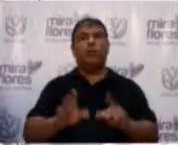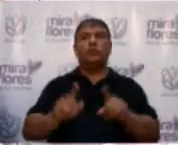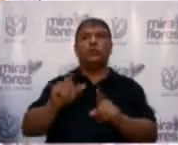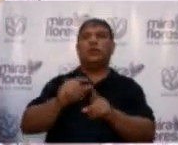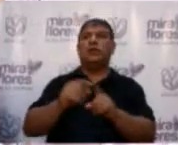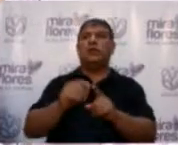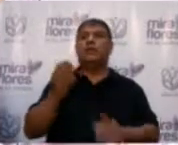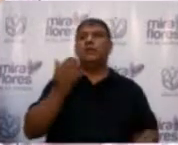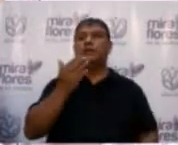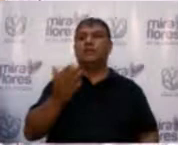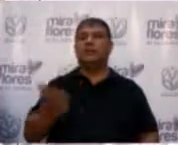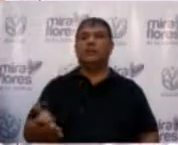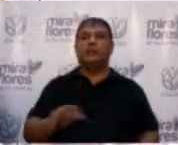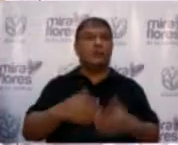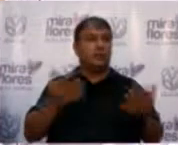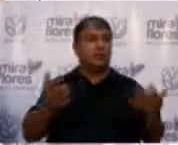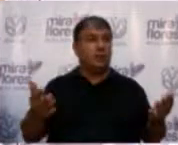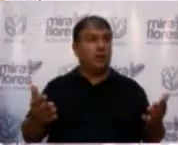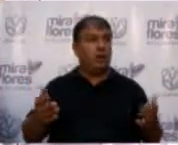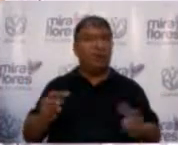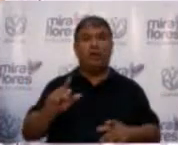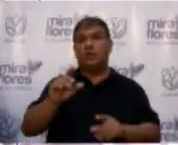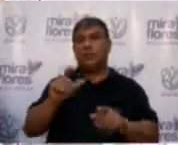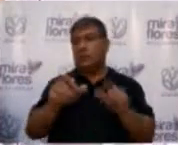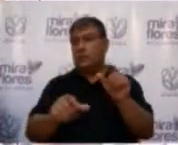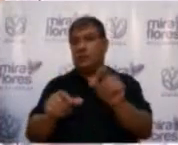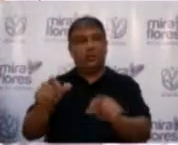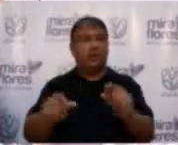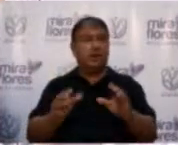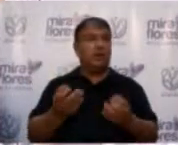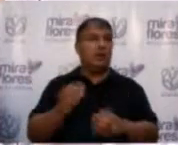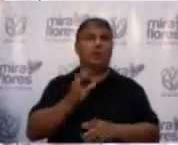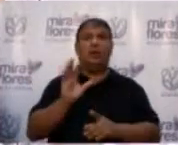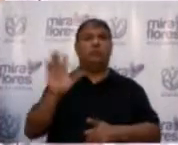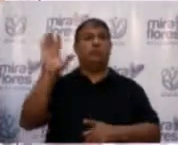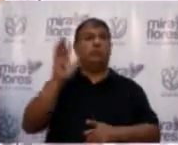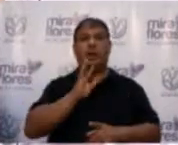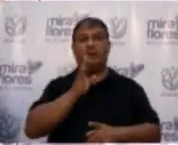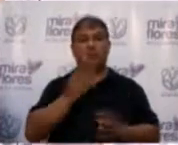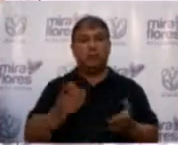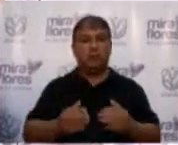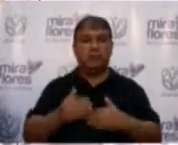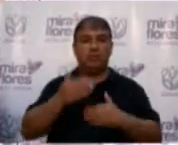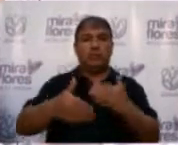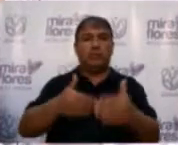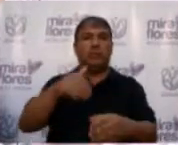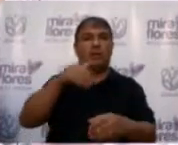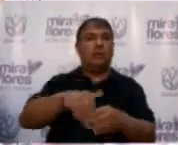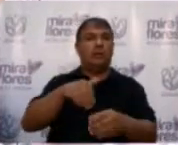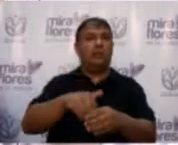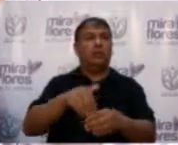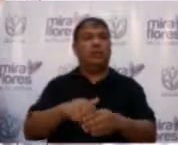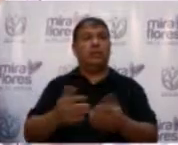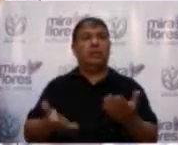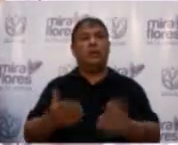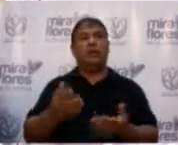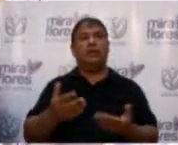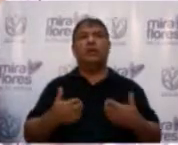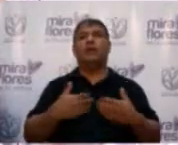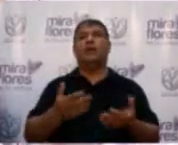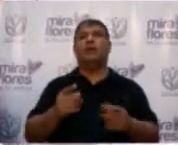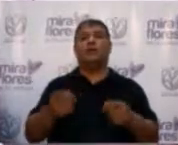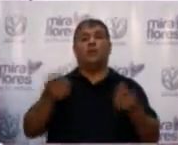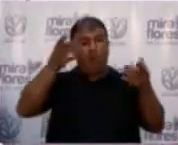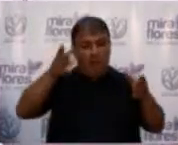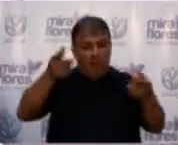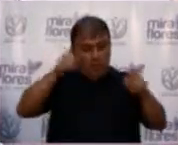palabra. Si no hay ningún regidor que quiera hacer el uso de la palabra, vamos a proceder a votar. Aquellos miembros del Consejo que estén a favor, sin hacer